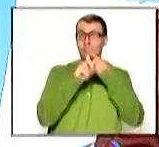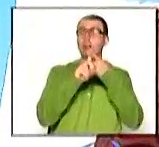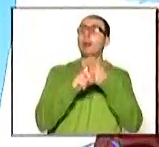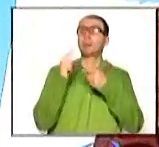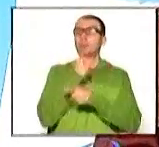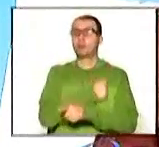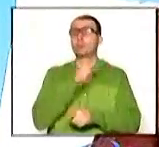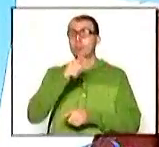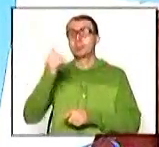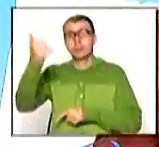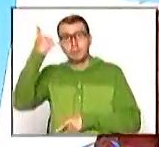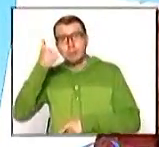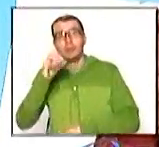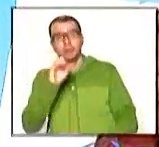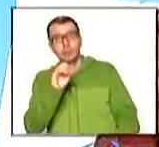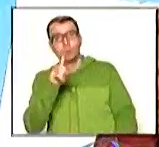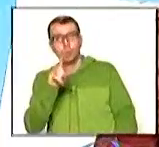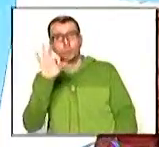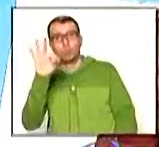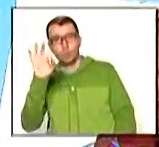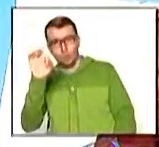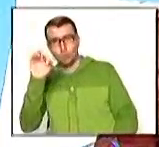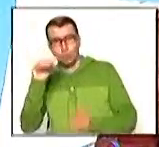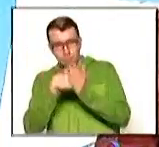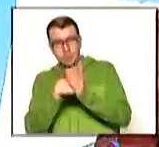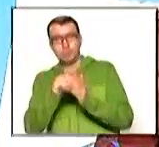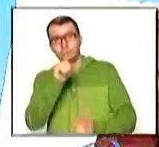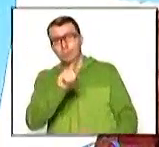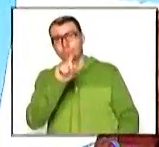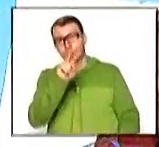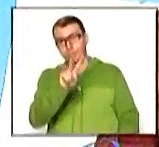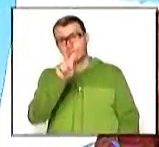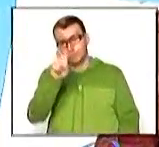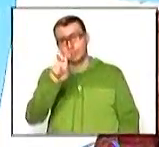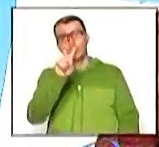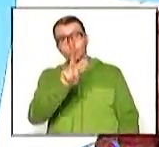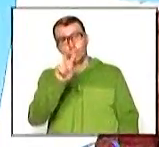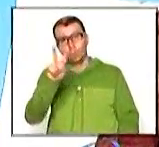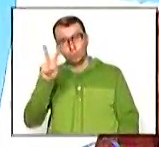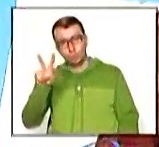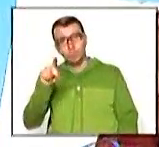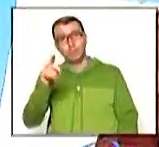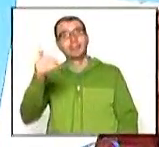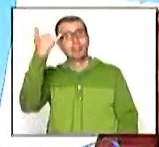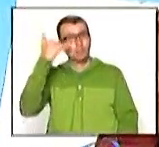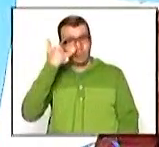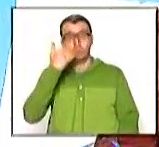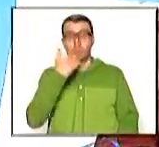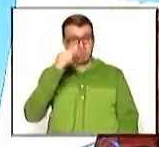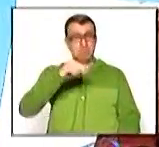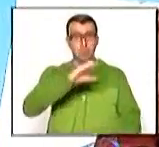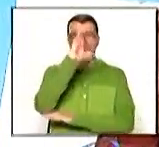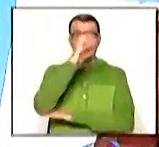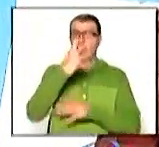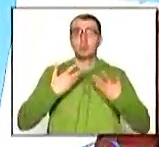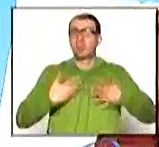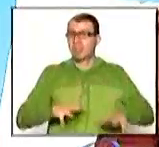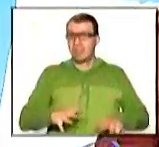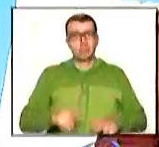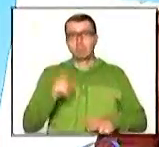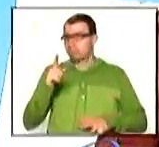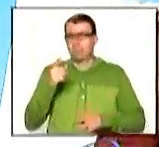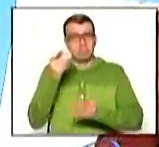gratis 018000-127222. Desde cualquier parte del país, esa llamada no le cuesta nada. La paga